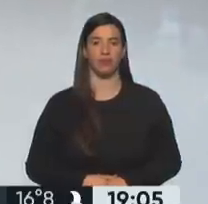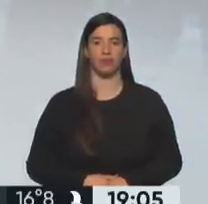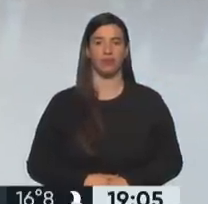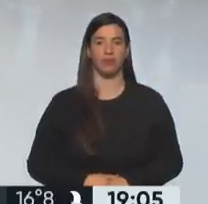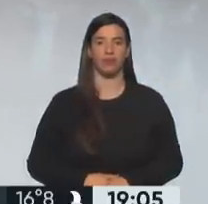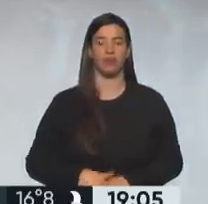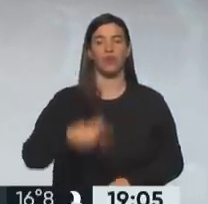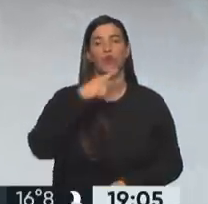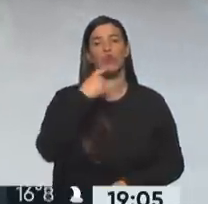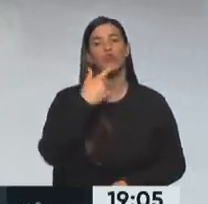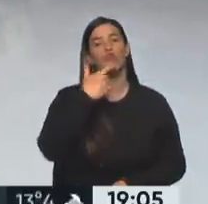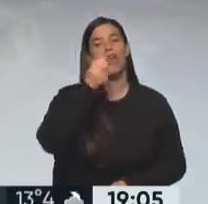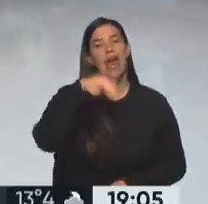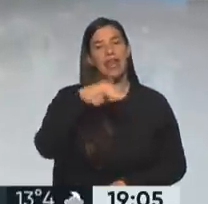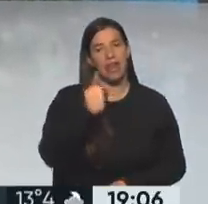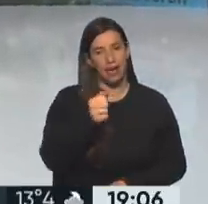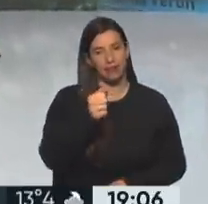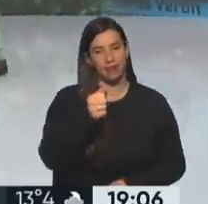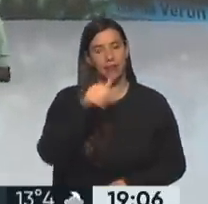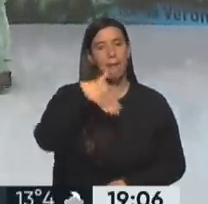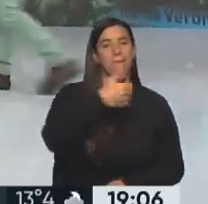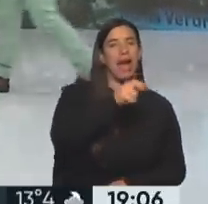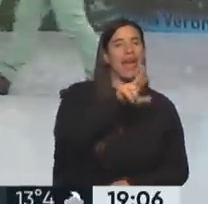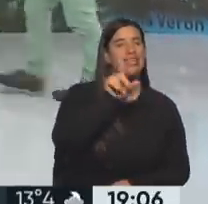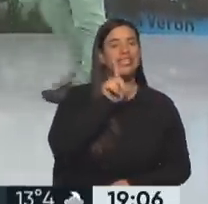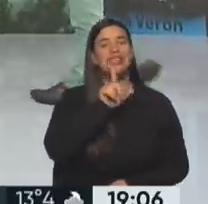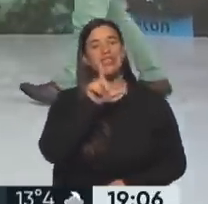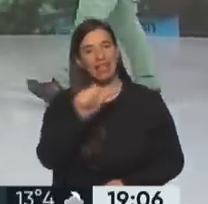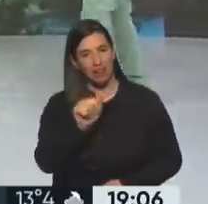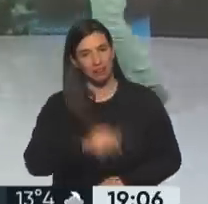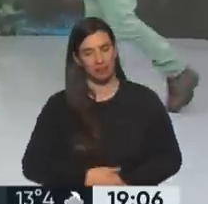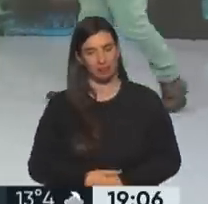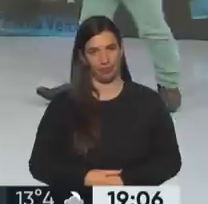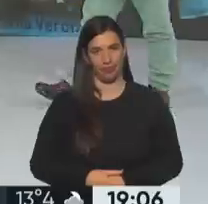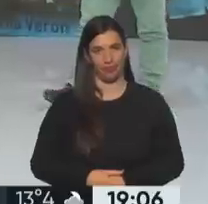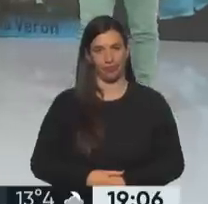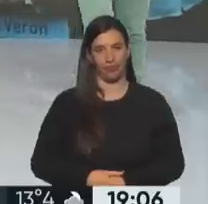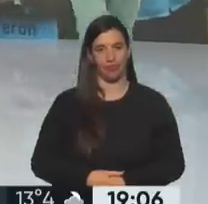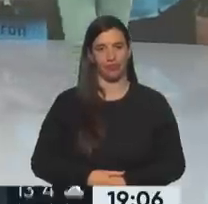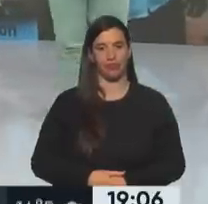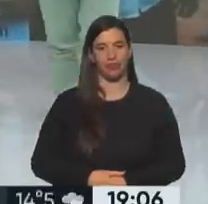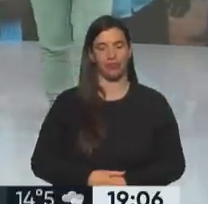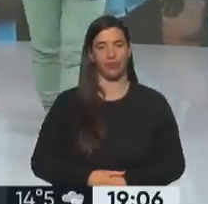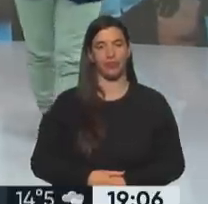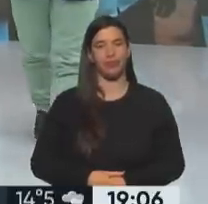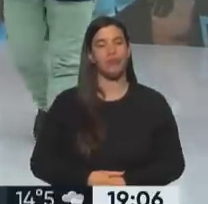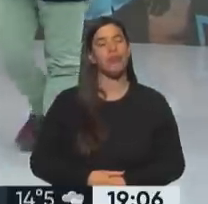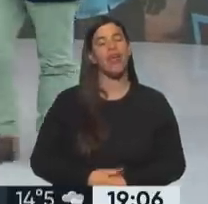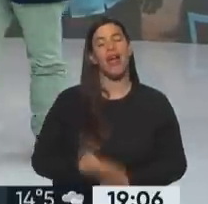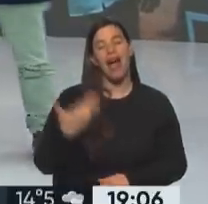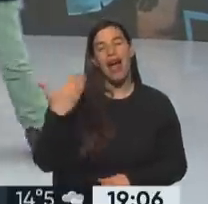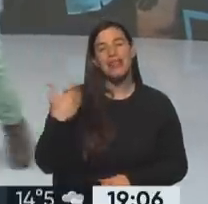Susana Trimarco, Rita Verón, Trimarco, Trimarco, llevando. Hace 21